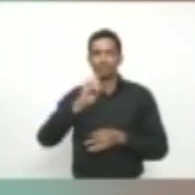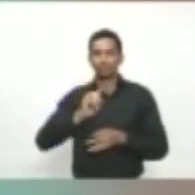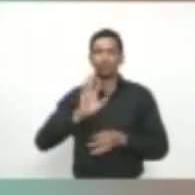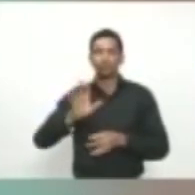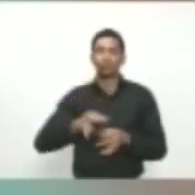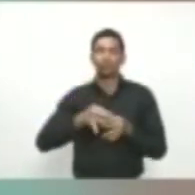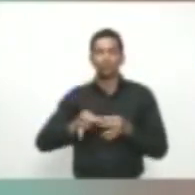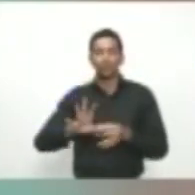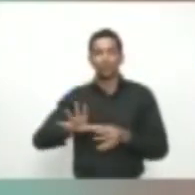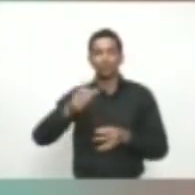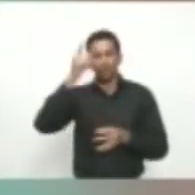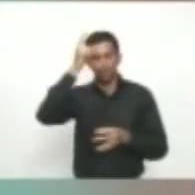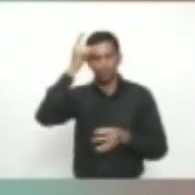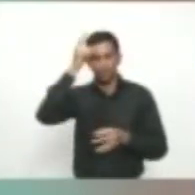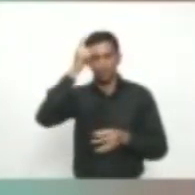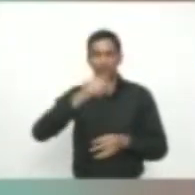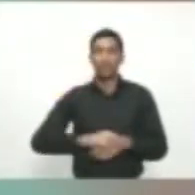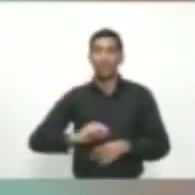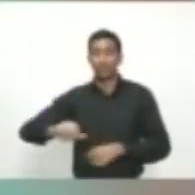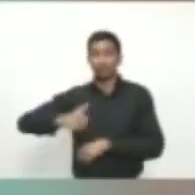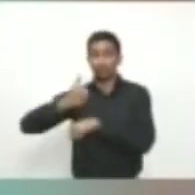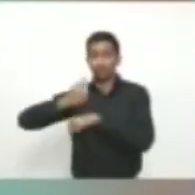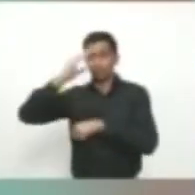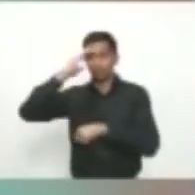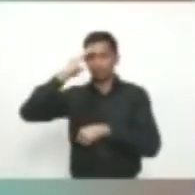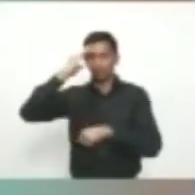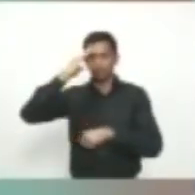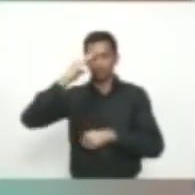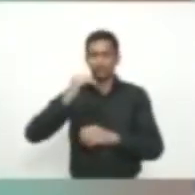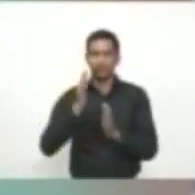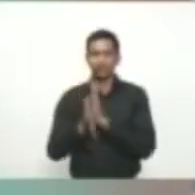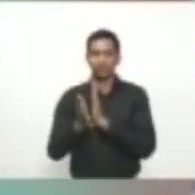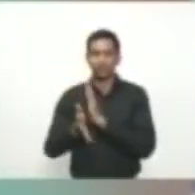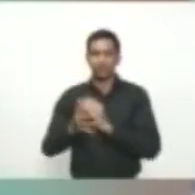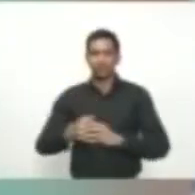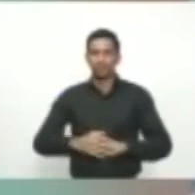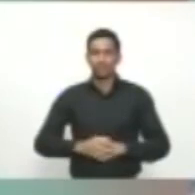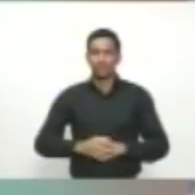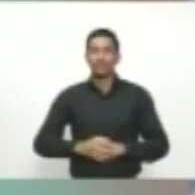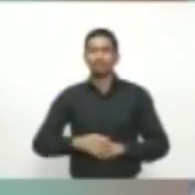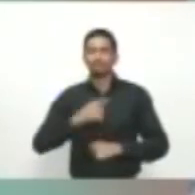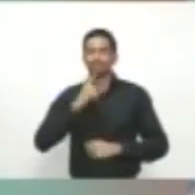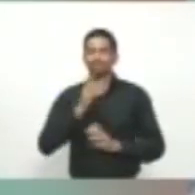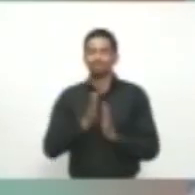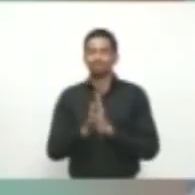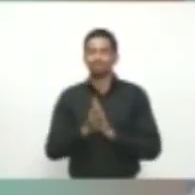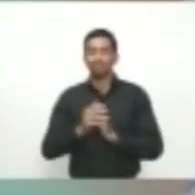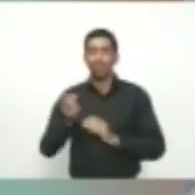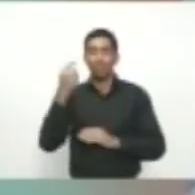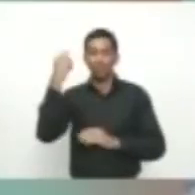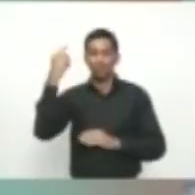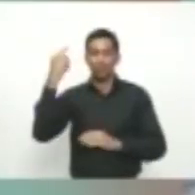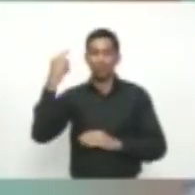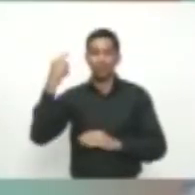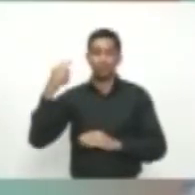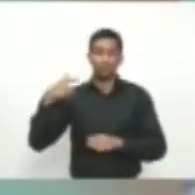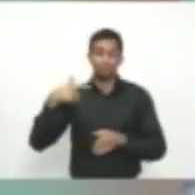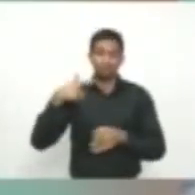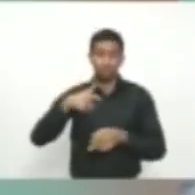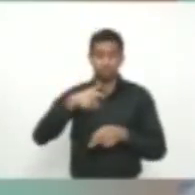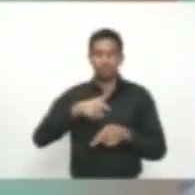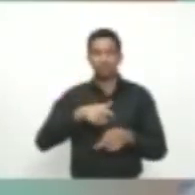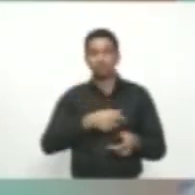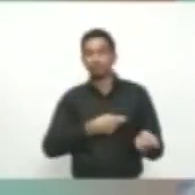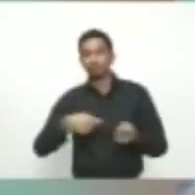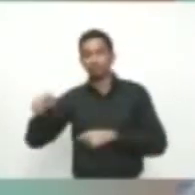El comandante de la policía en ese departamento, el coronel Enverge Grijalva, confirmó que el líder político llegó sin signos vitales al